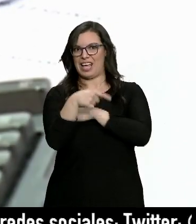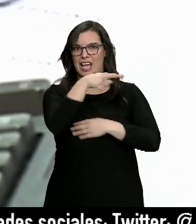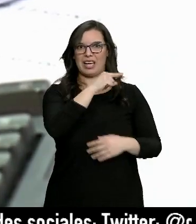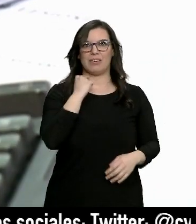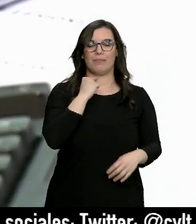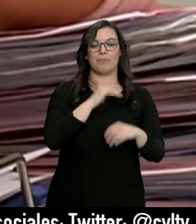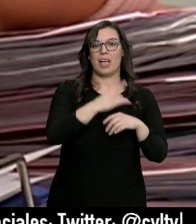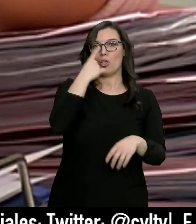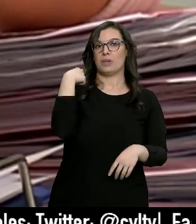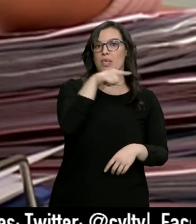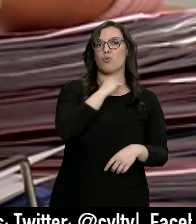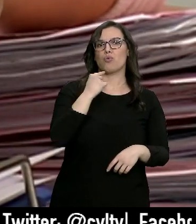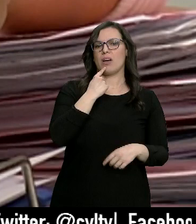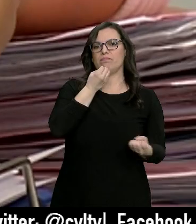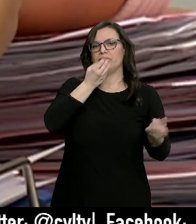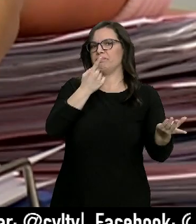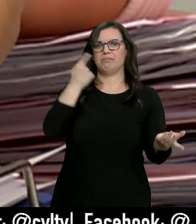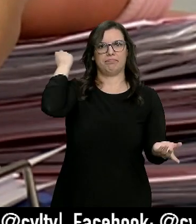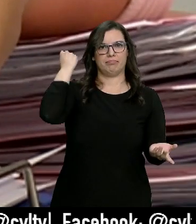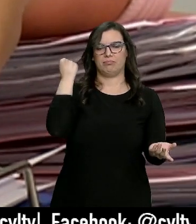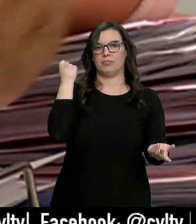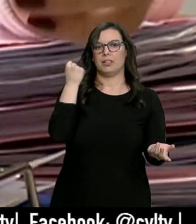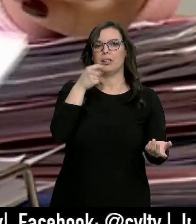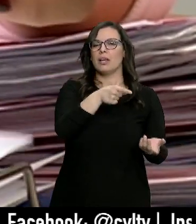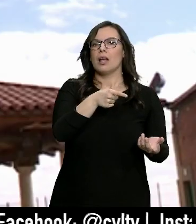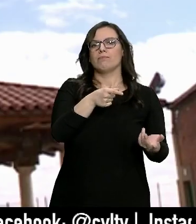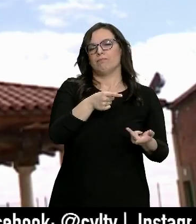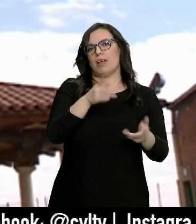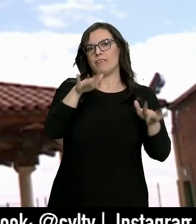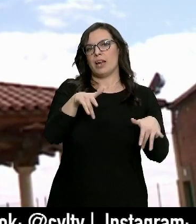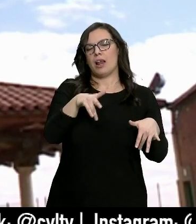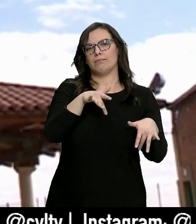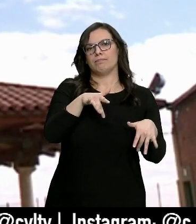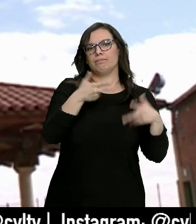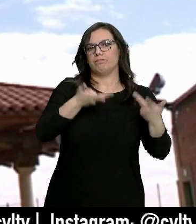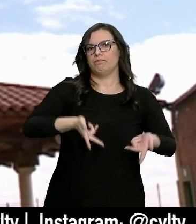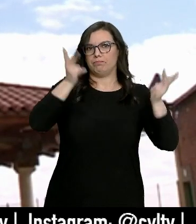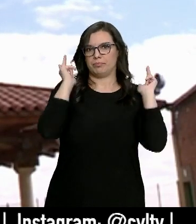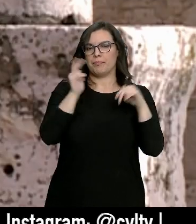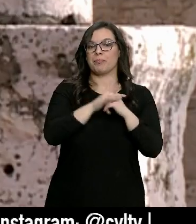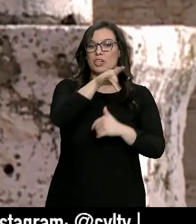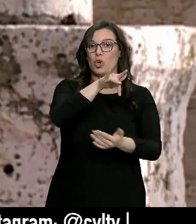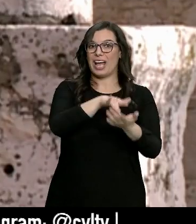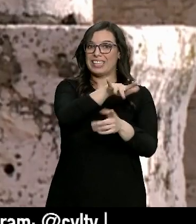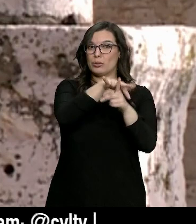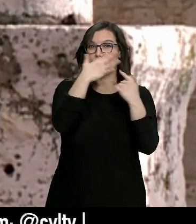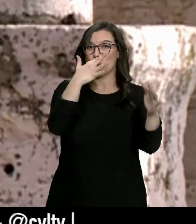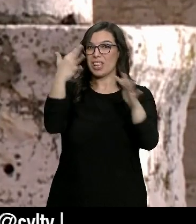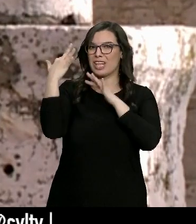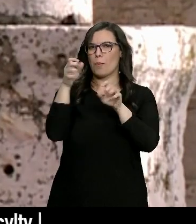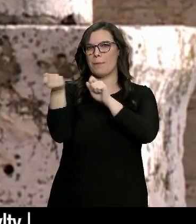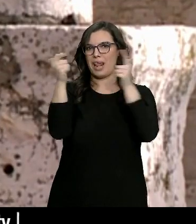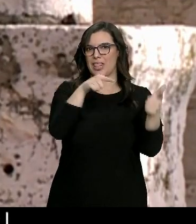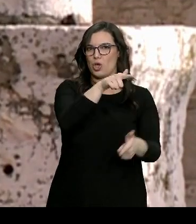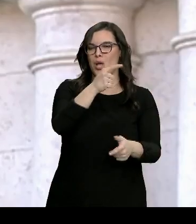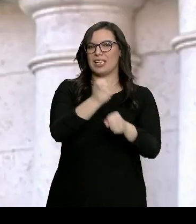en 2020 y quedó en libertad con cargos por un delito contra la libertad sexual. Hay que recordar que ya vivió un episodio similar 10 años antes, cuando